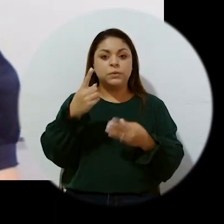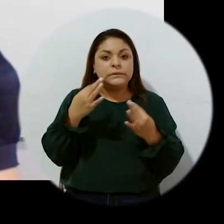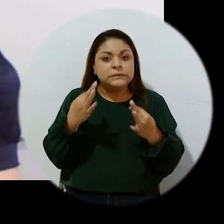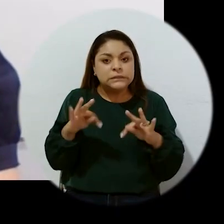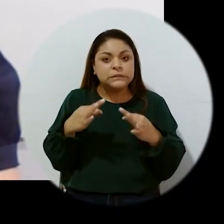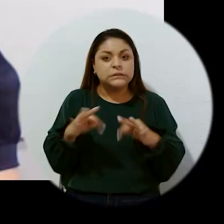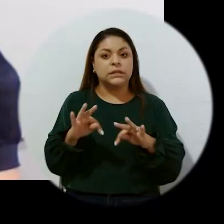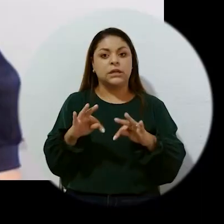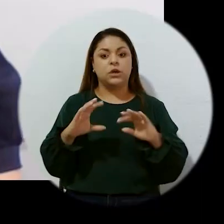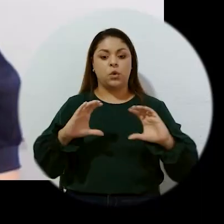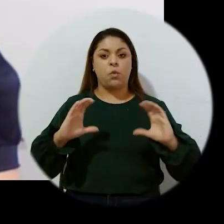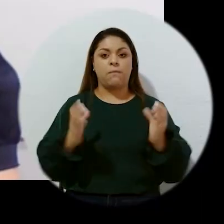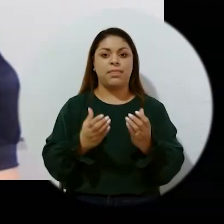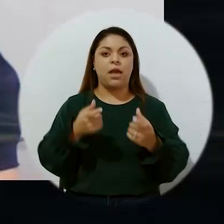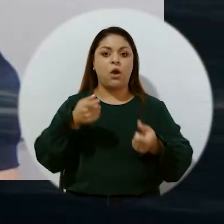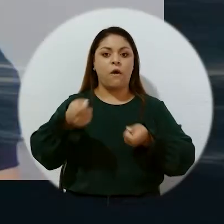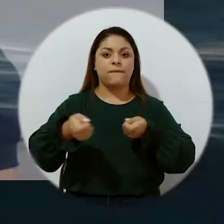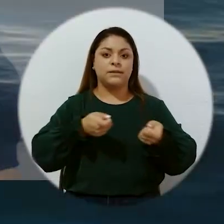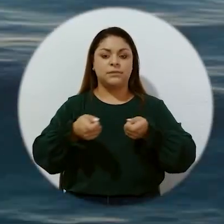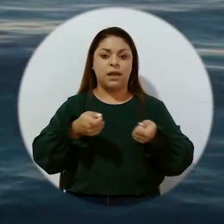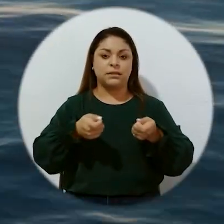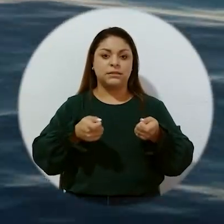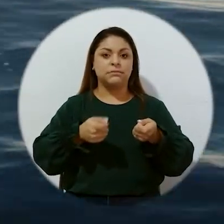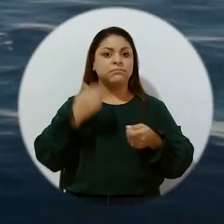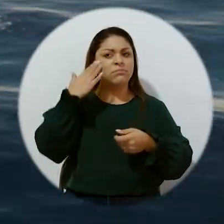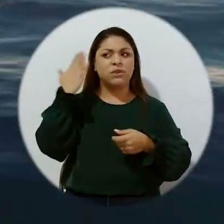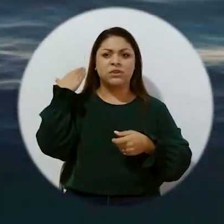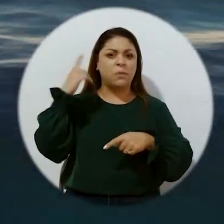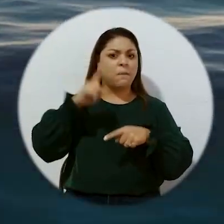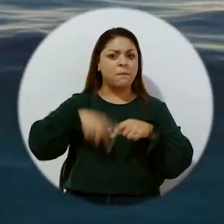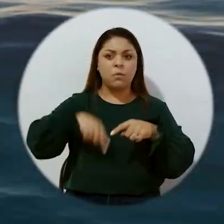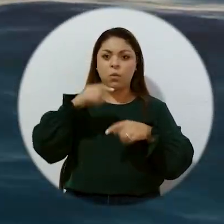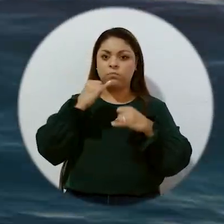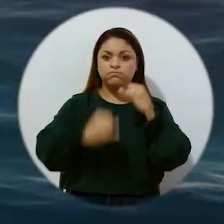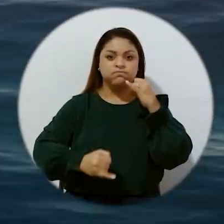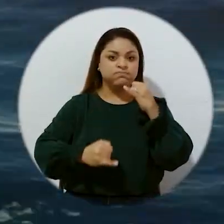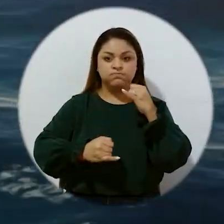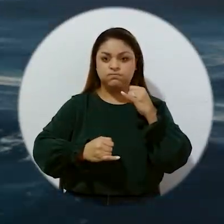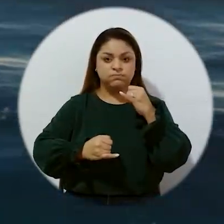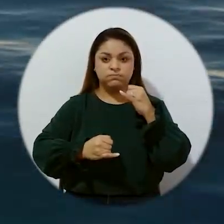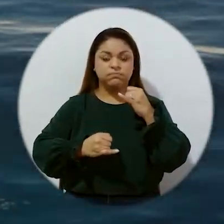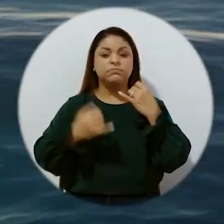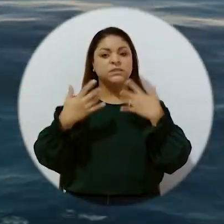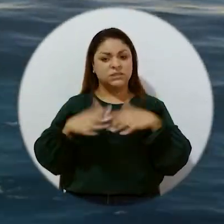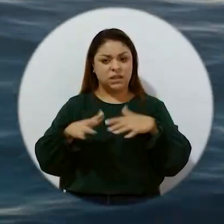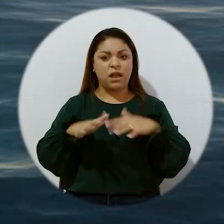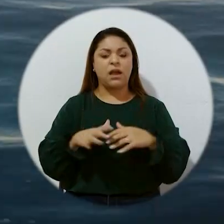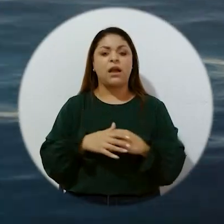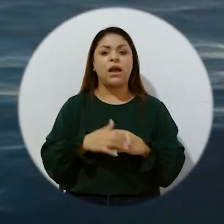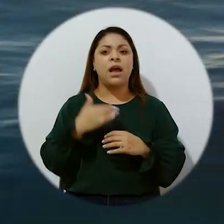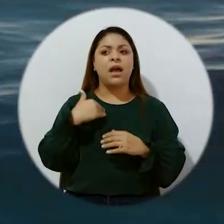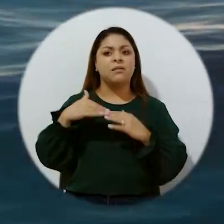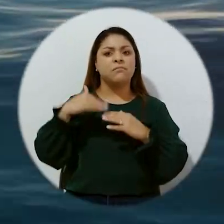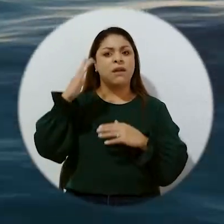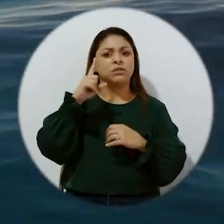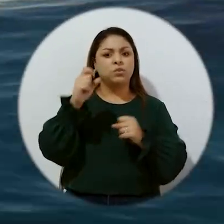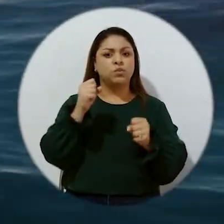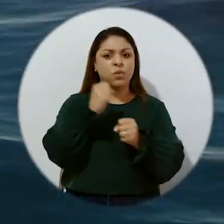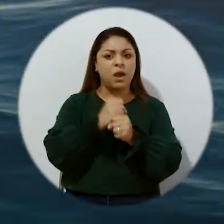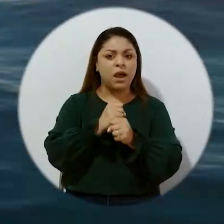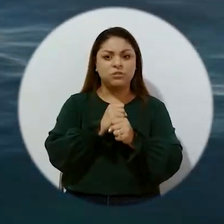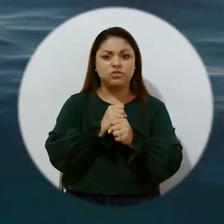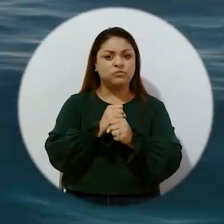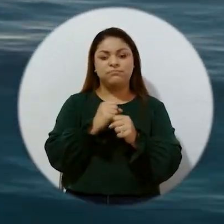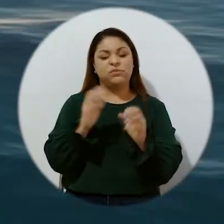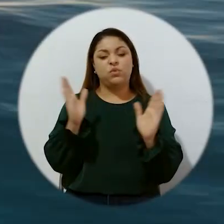un intento de comité de gobernanza, porque no se pudo concretar. Ya tienen más de un año que